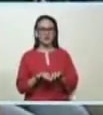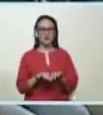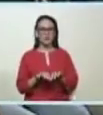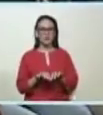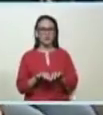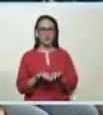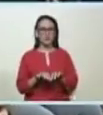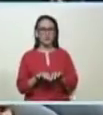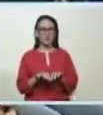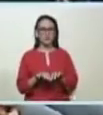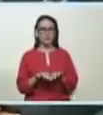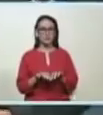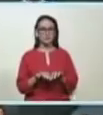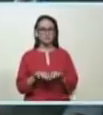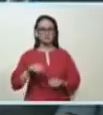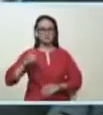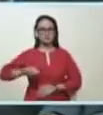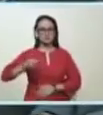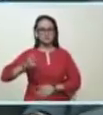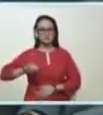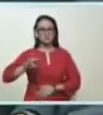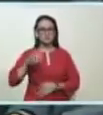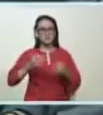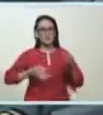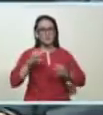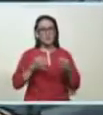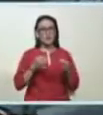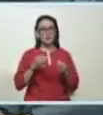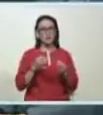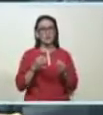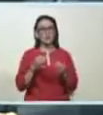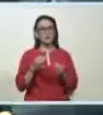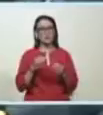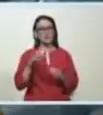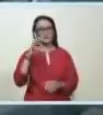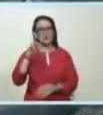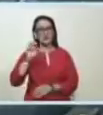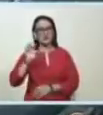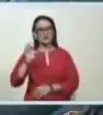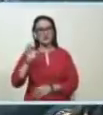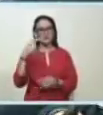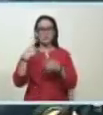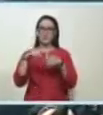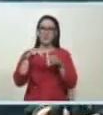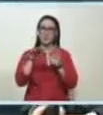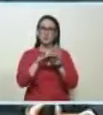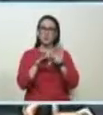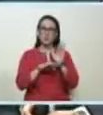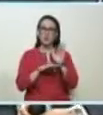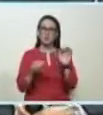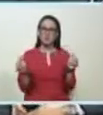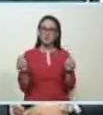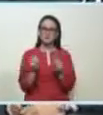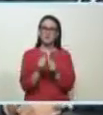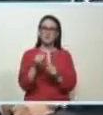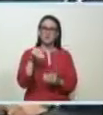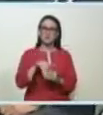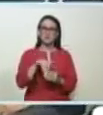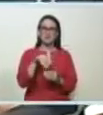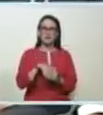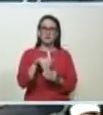consultora jurídica del Poder Electoral, distinguidos integrantes del Programa de Acompañamiento